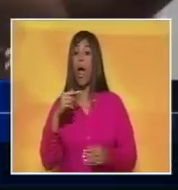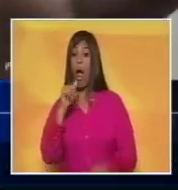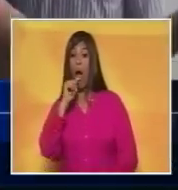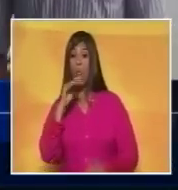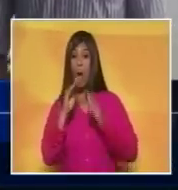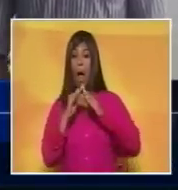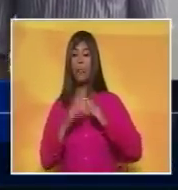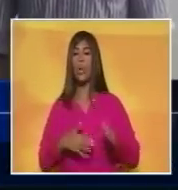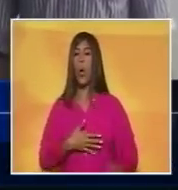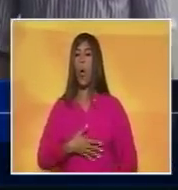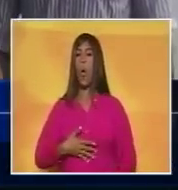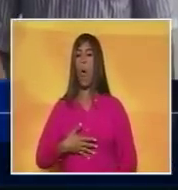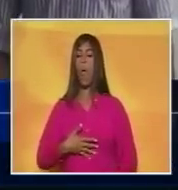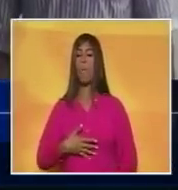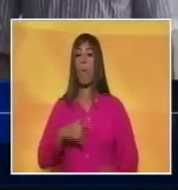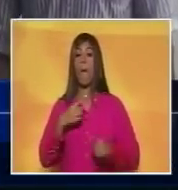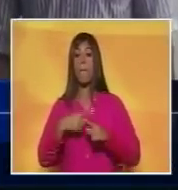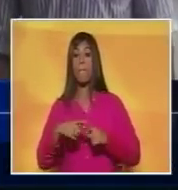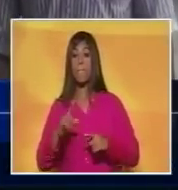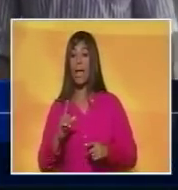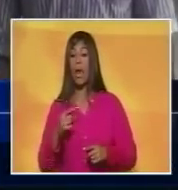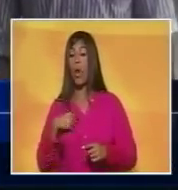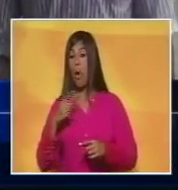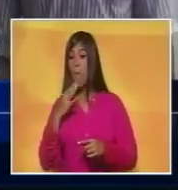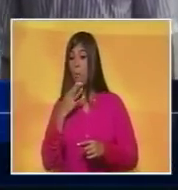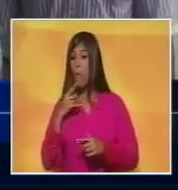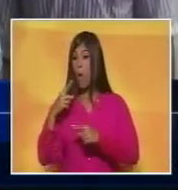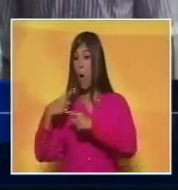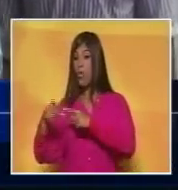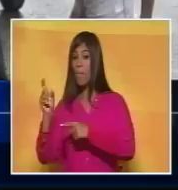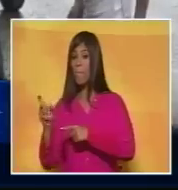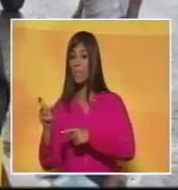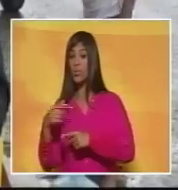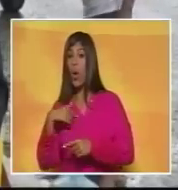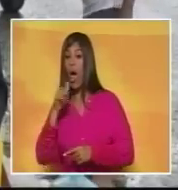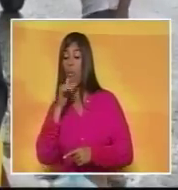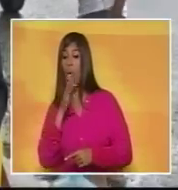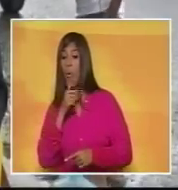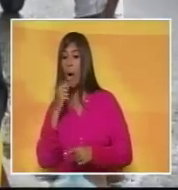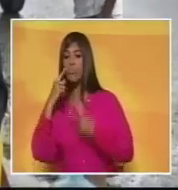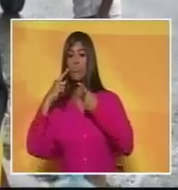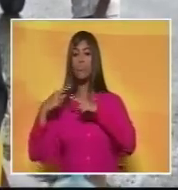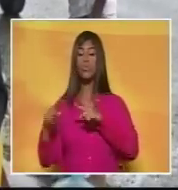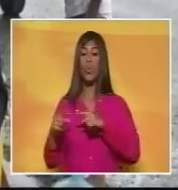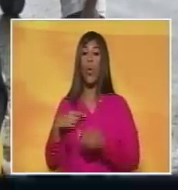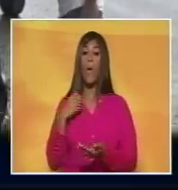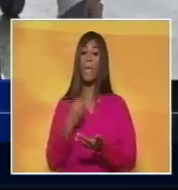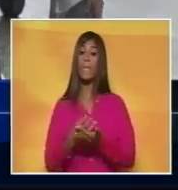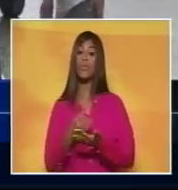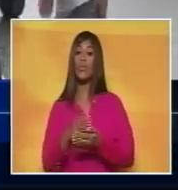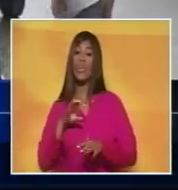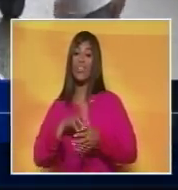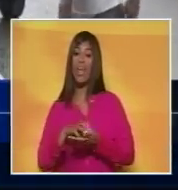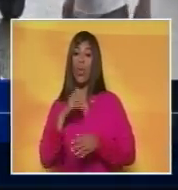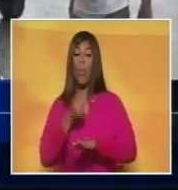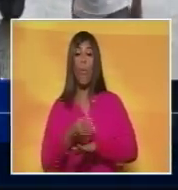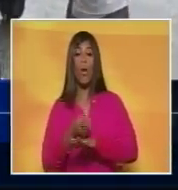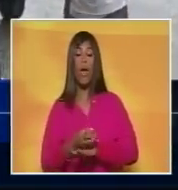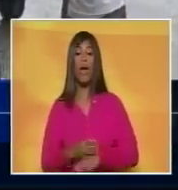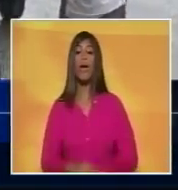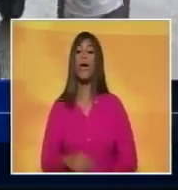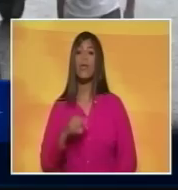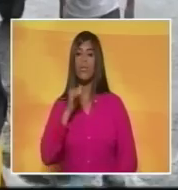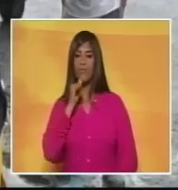cómodo. Aquí los que están cómodos no se preocupan por los que tienen el problema. Desde Maturín, el estado Monagas, en alianza con TV Plus y en la Cámara